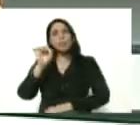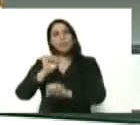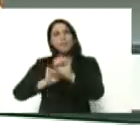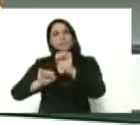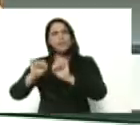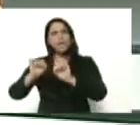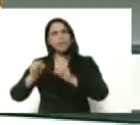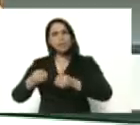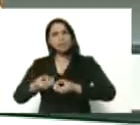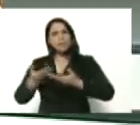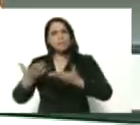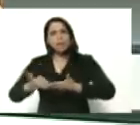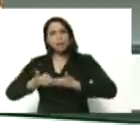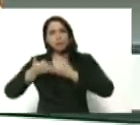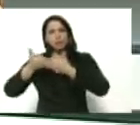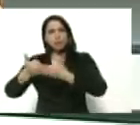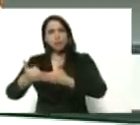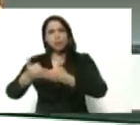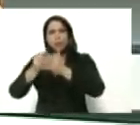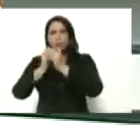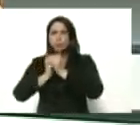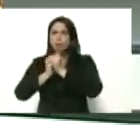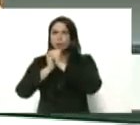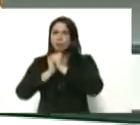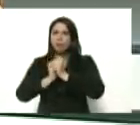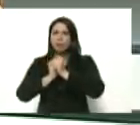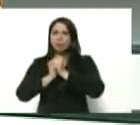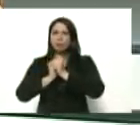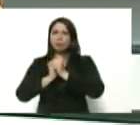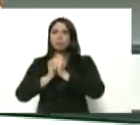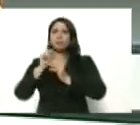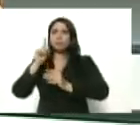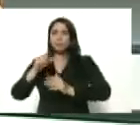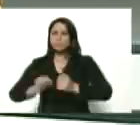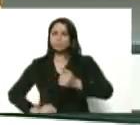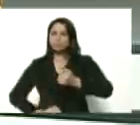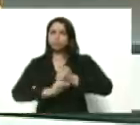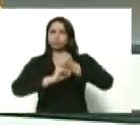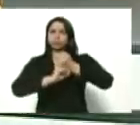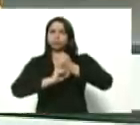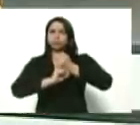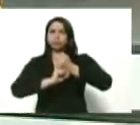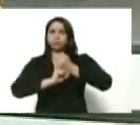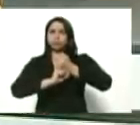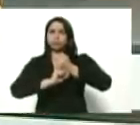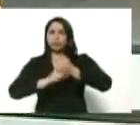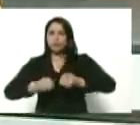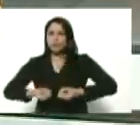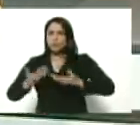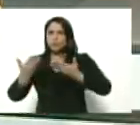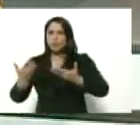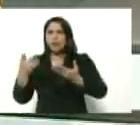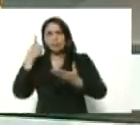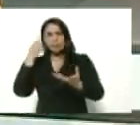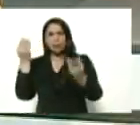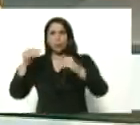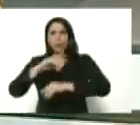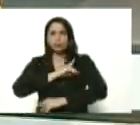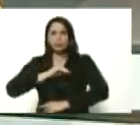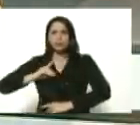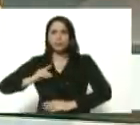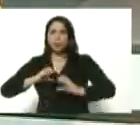Te envíe ayuda desde el santuario y desde Sión te sostenga. Te dé conforme al deseo de tu